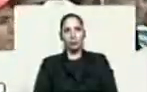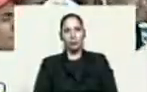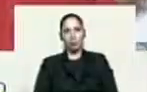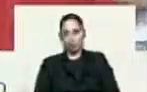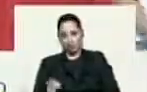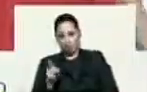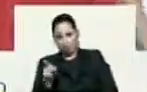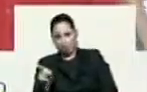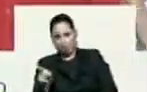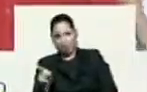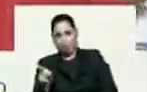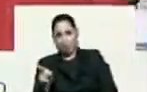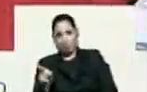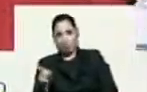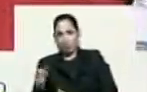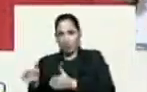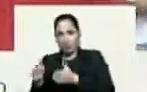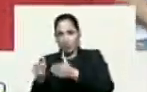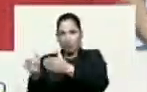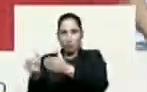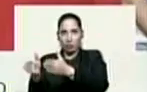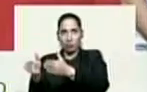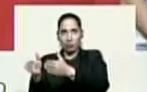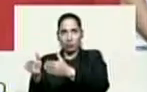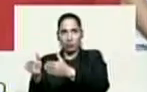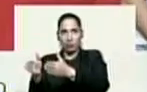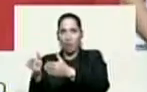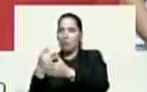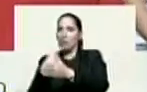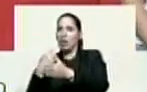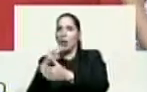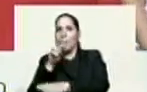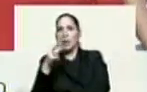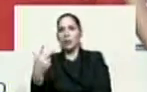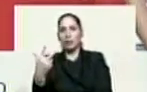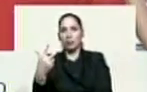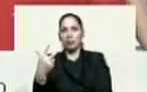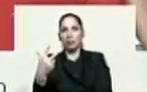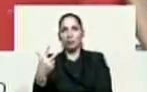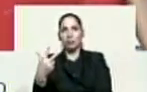Ellos en su camino dijeron el 23,